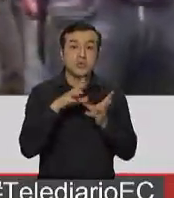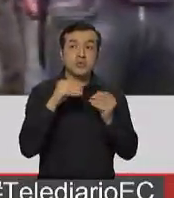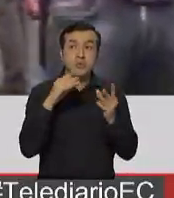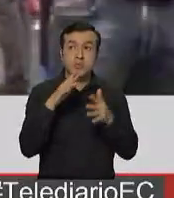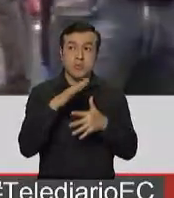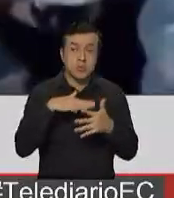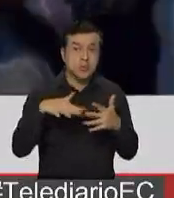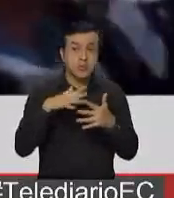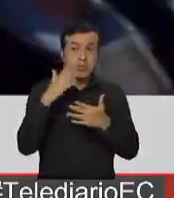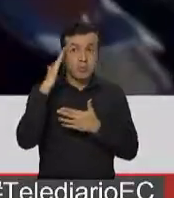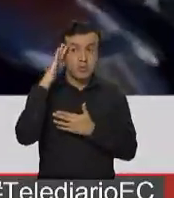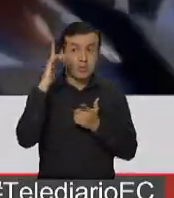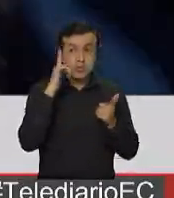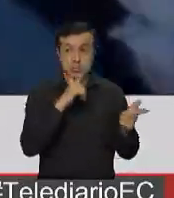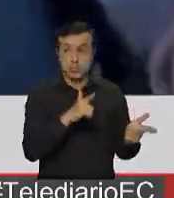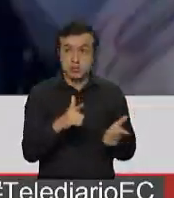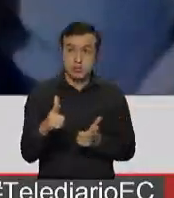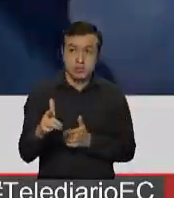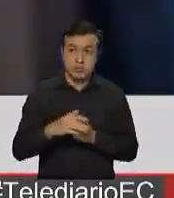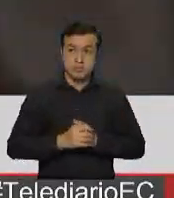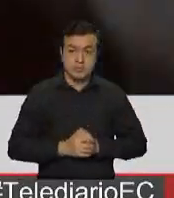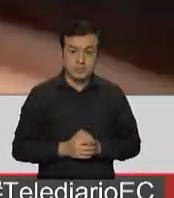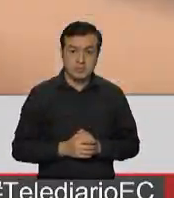cordón policial.